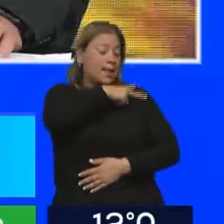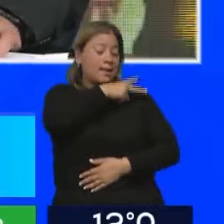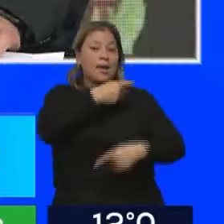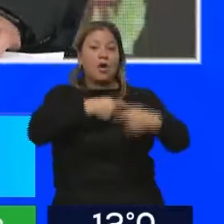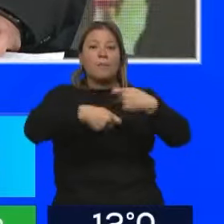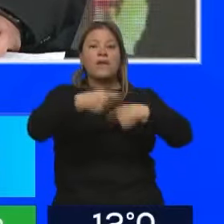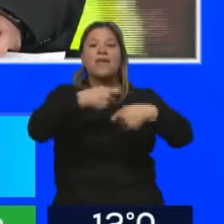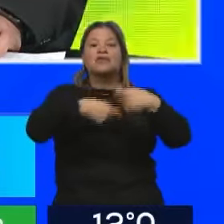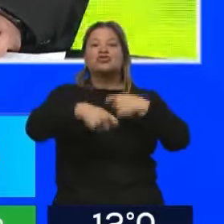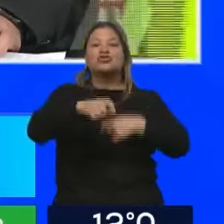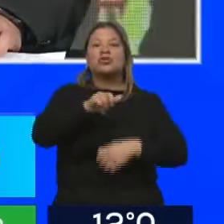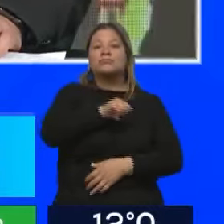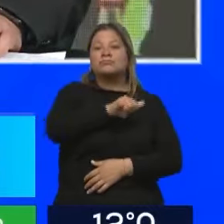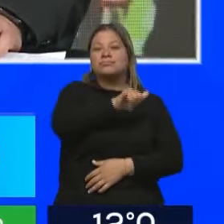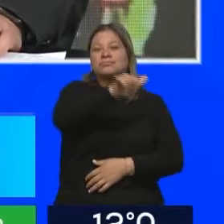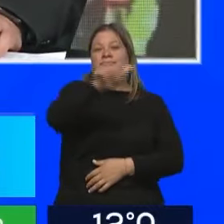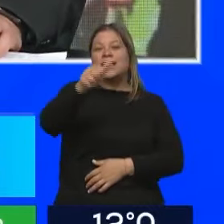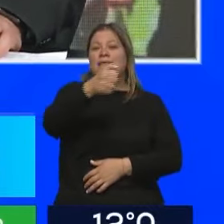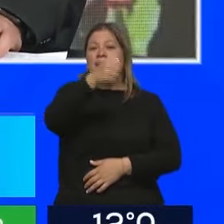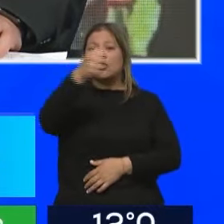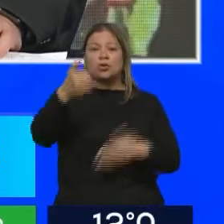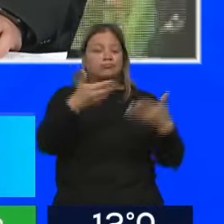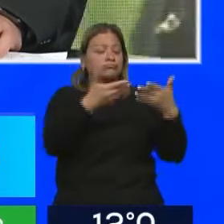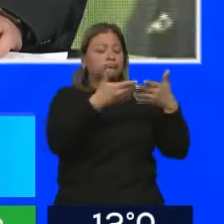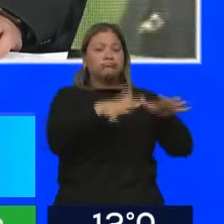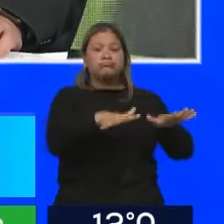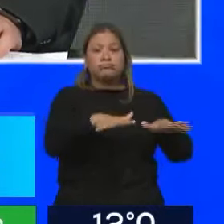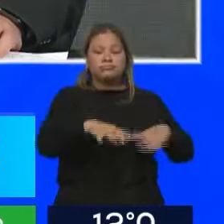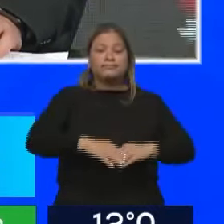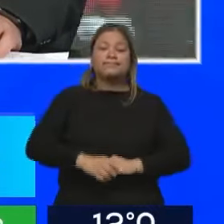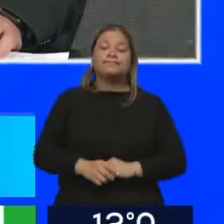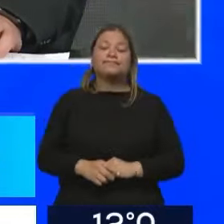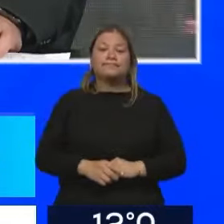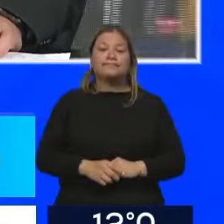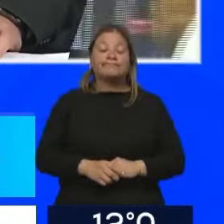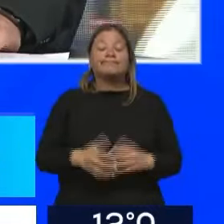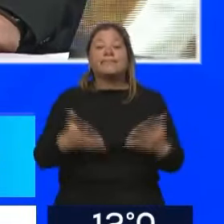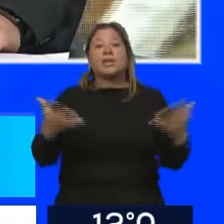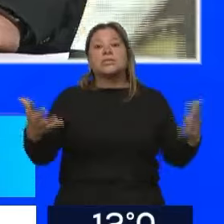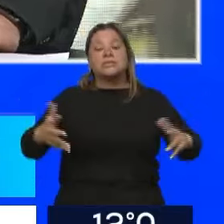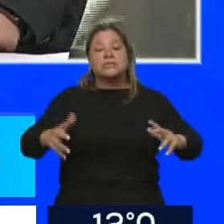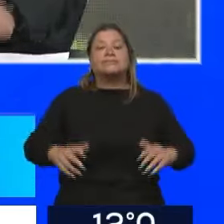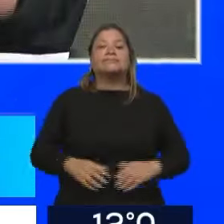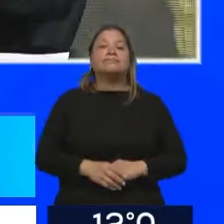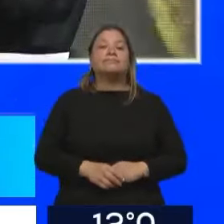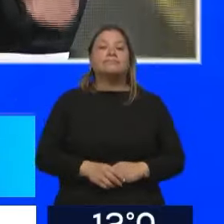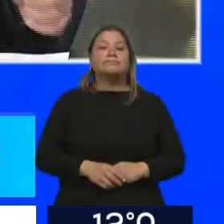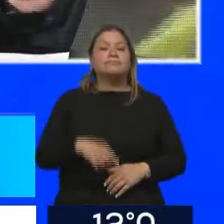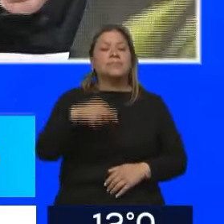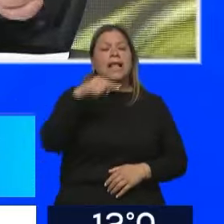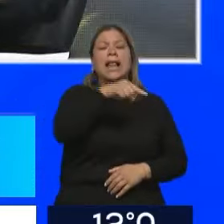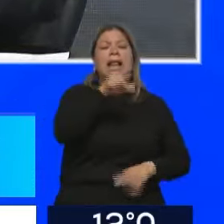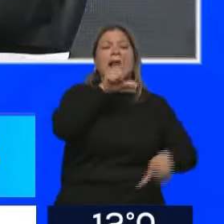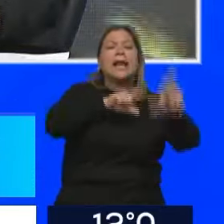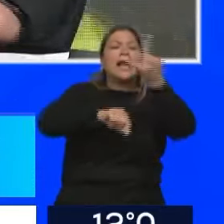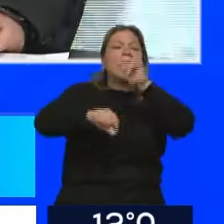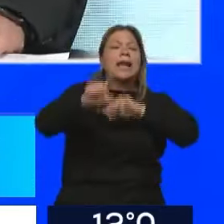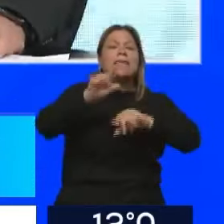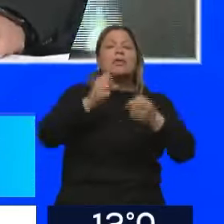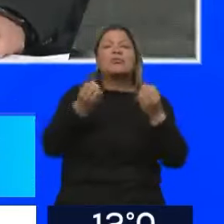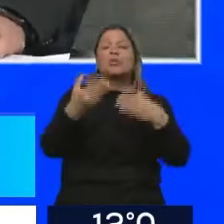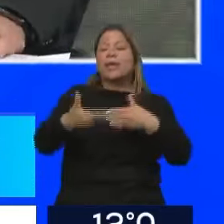de Aerolíneas ha renunciado, por supuesto, en disgusto o reclamando por los despidos que ya